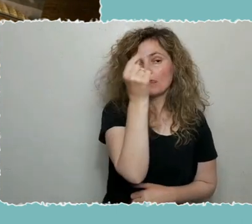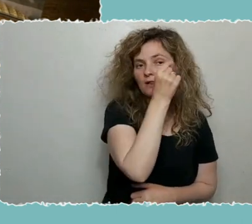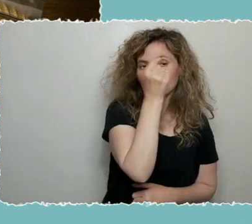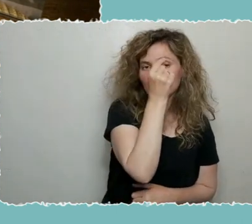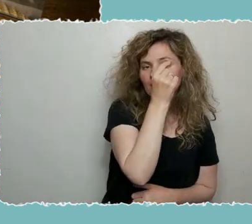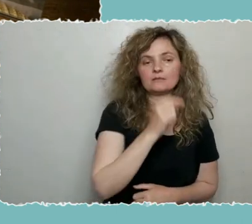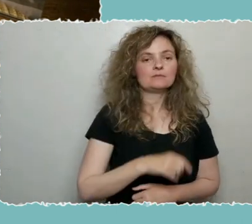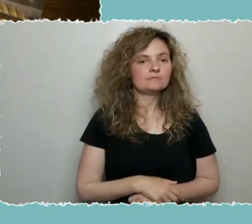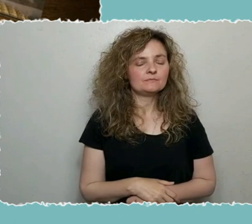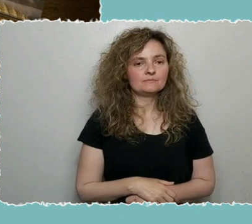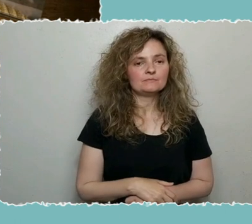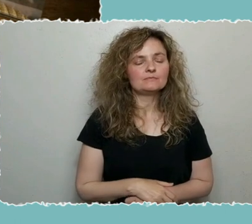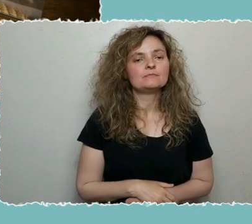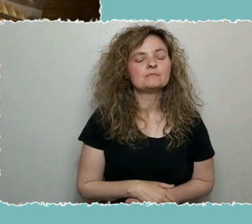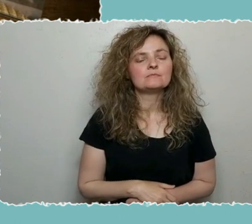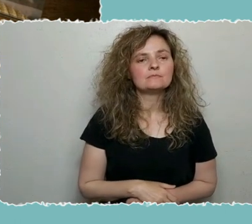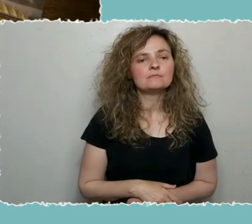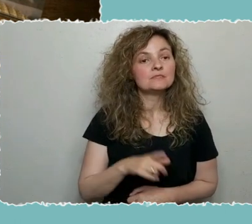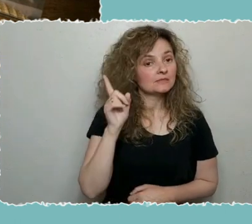un borrancho así, outro borrancho así.